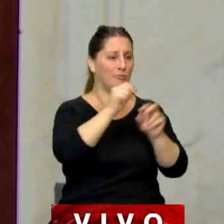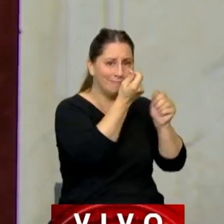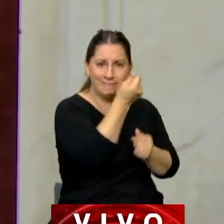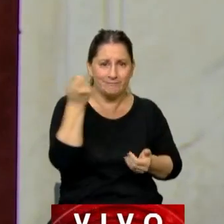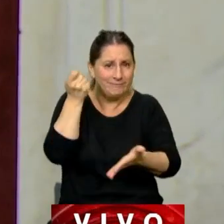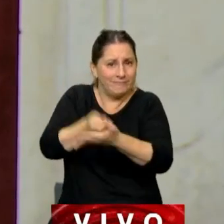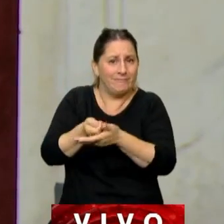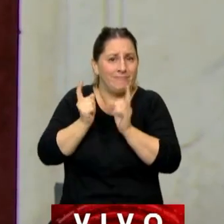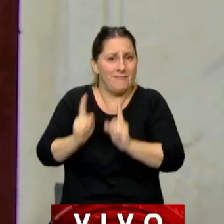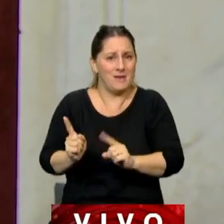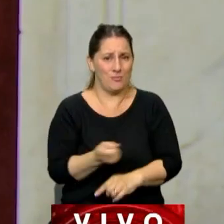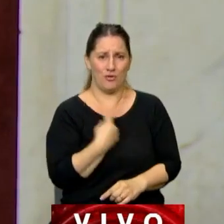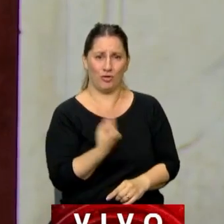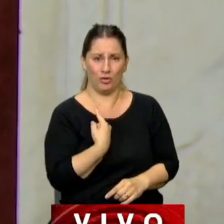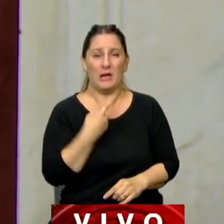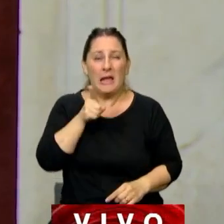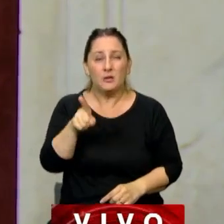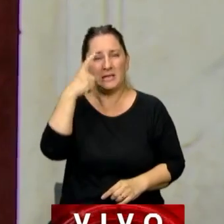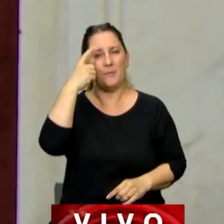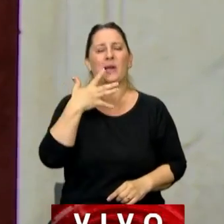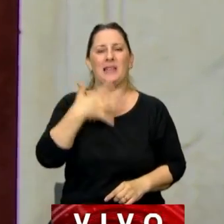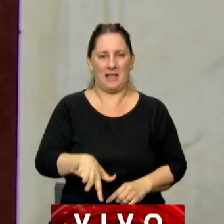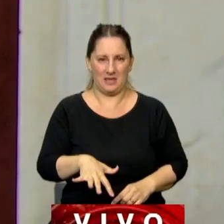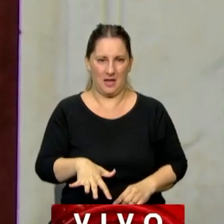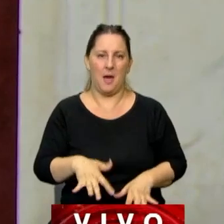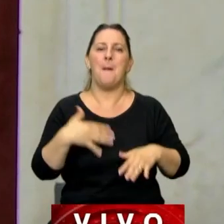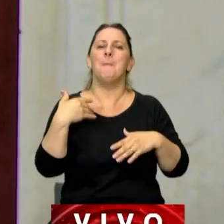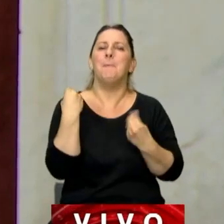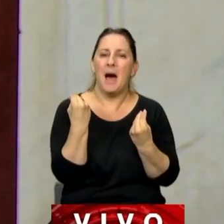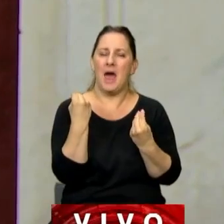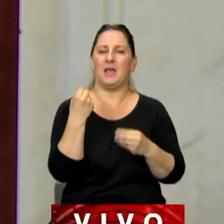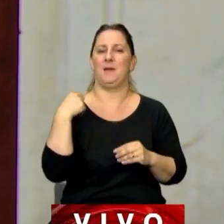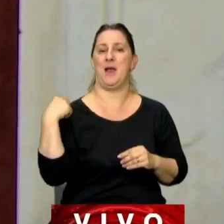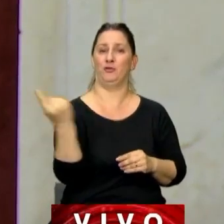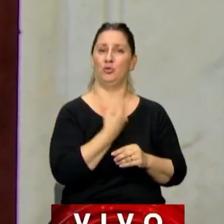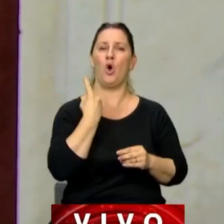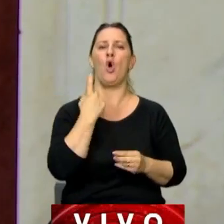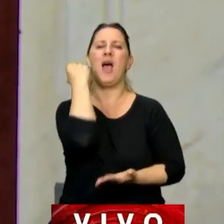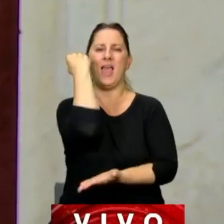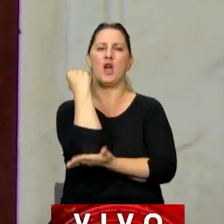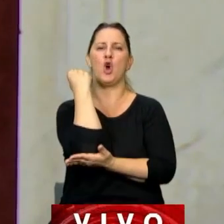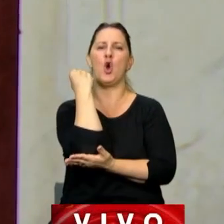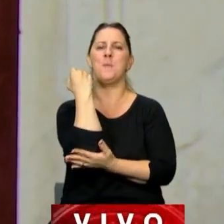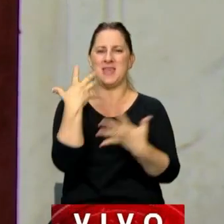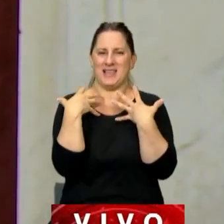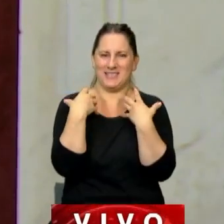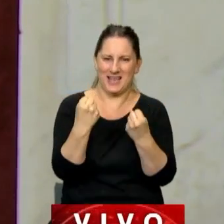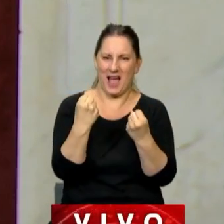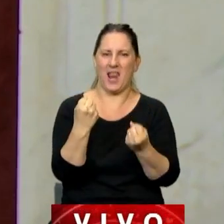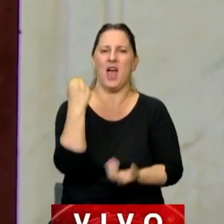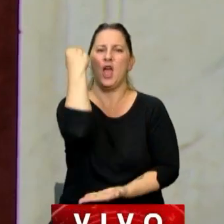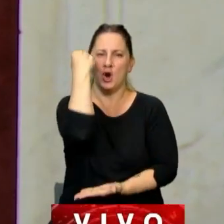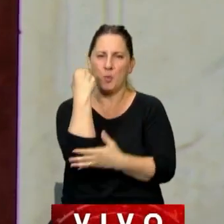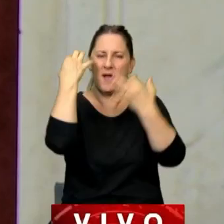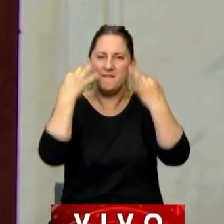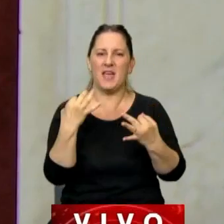todos. Eso es lo que tenemos que tomar conciencia de una vez para poder tener una economía saneada, para que la gente pueda invertir,